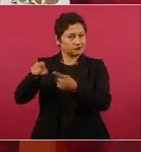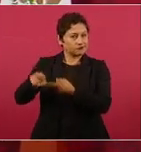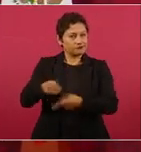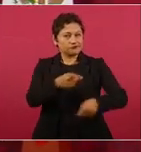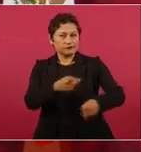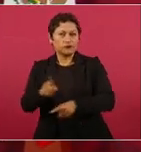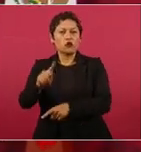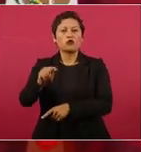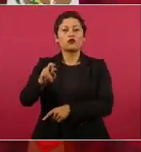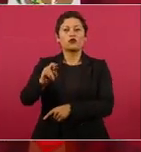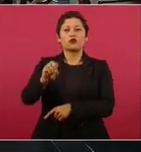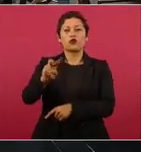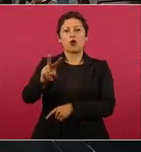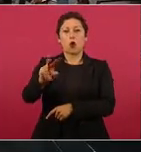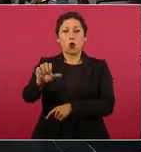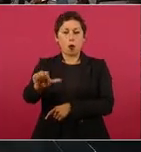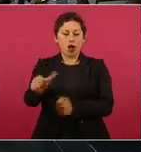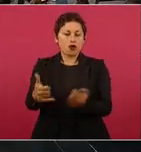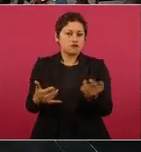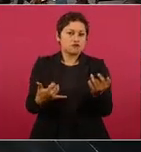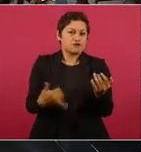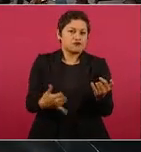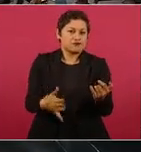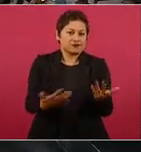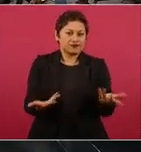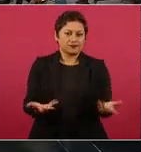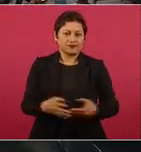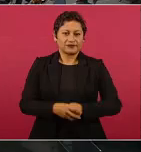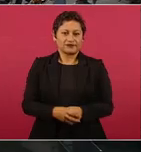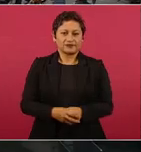pues son nuestros amigos.